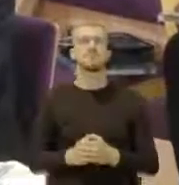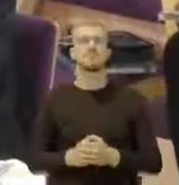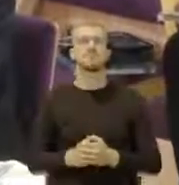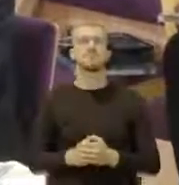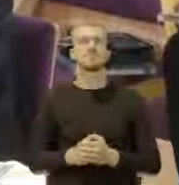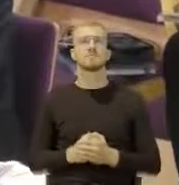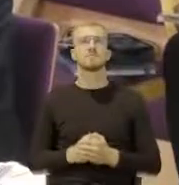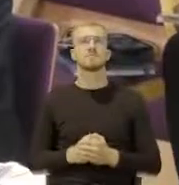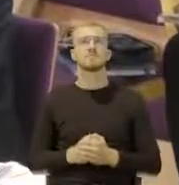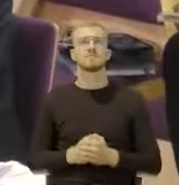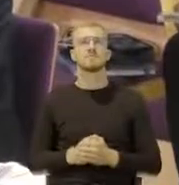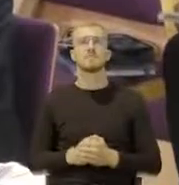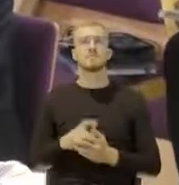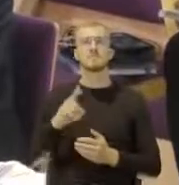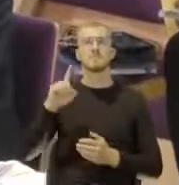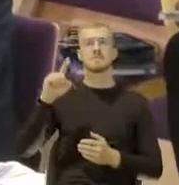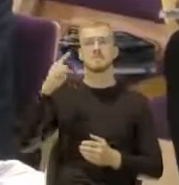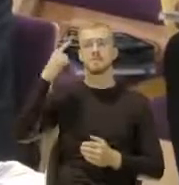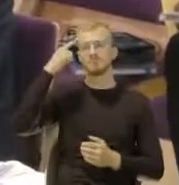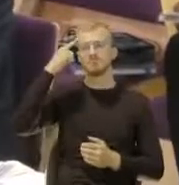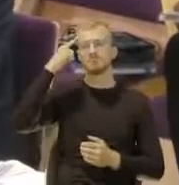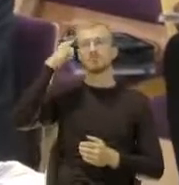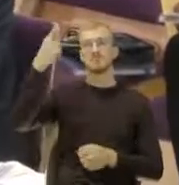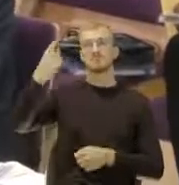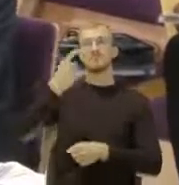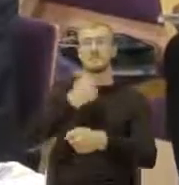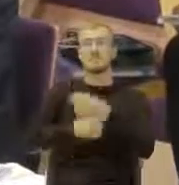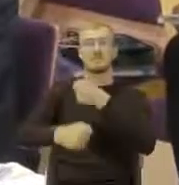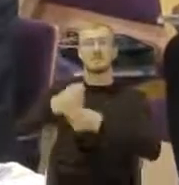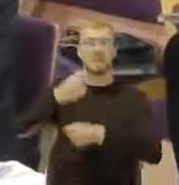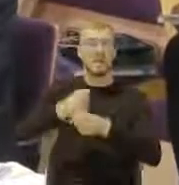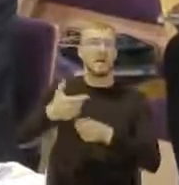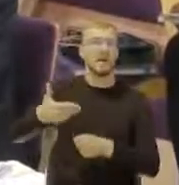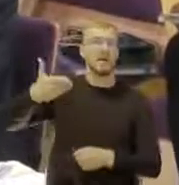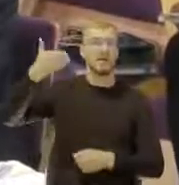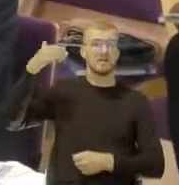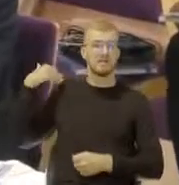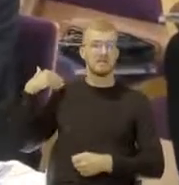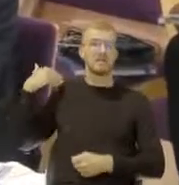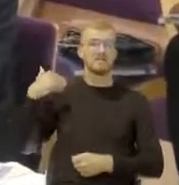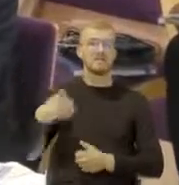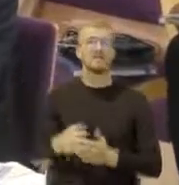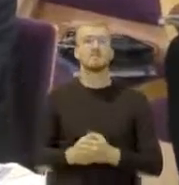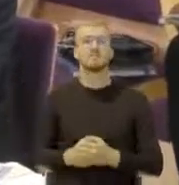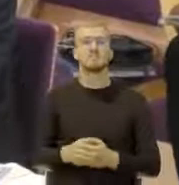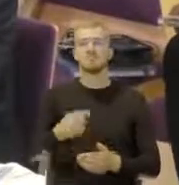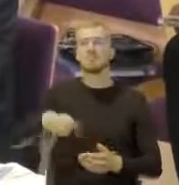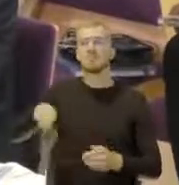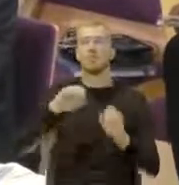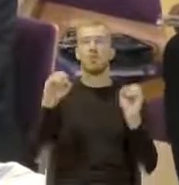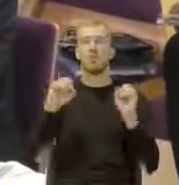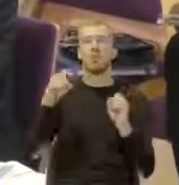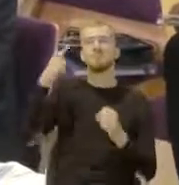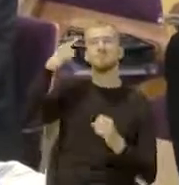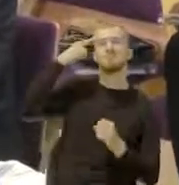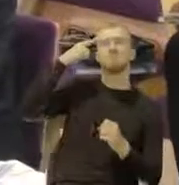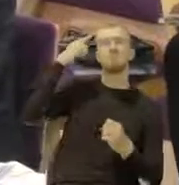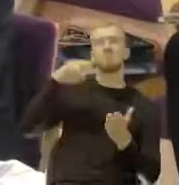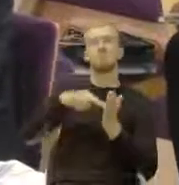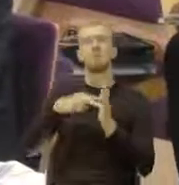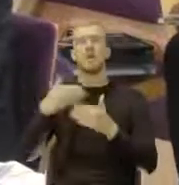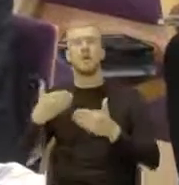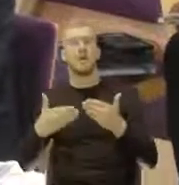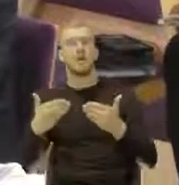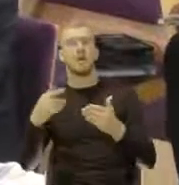ciudades, no solamente las colombianas, sino de todas las ciudades planetarias, iba a ser la inflación. Qué bueno sacar una